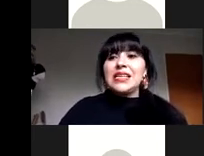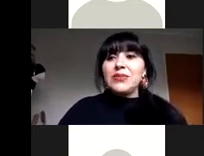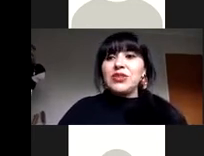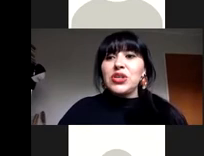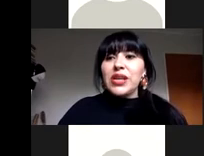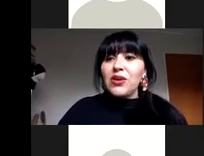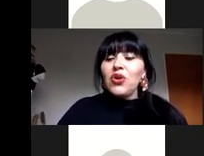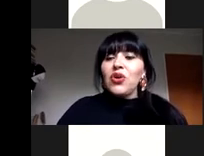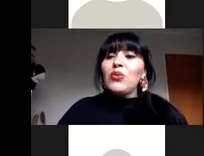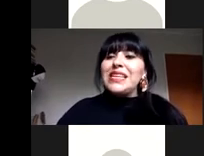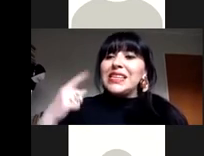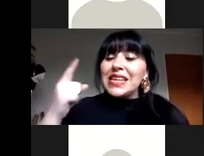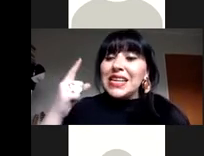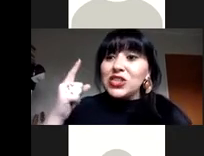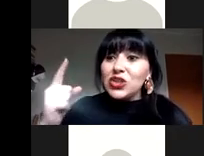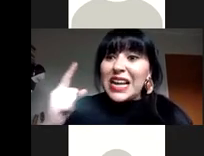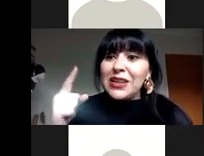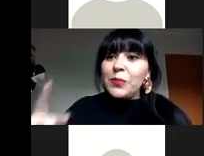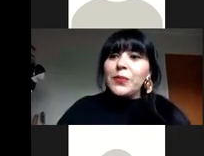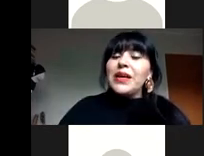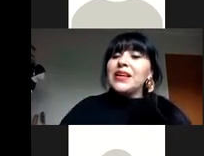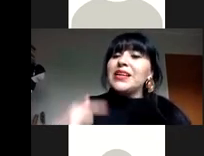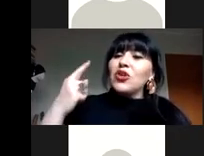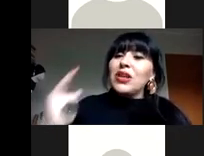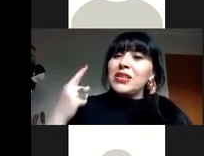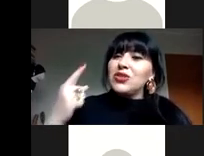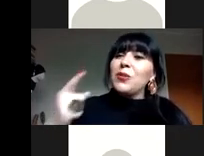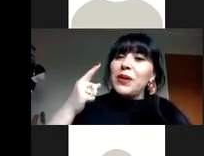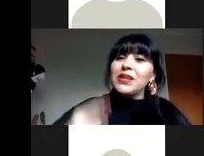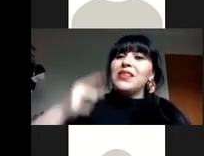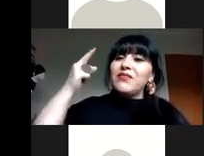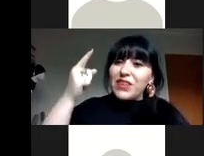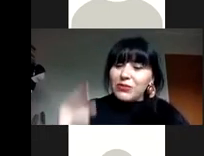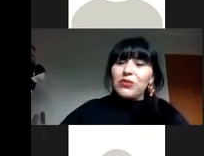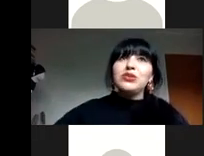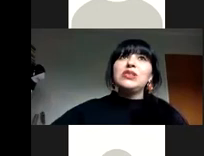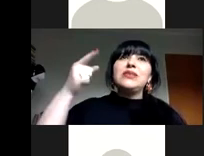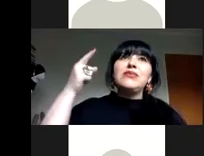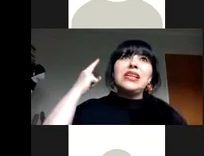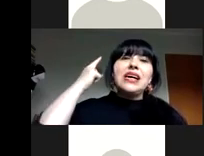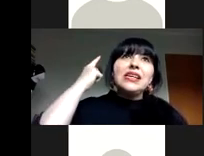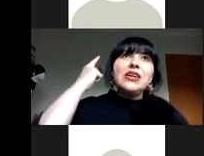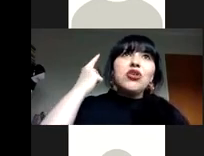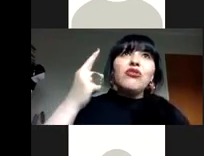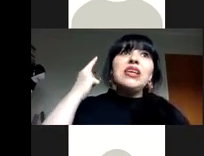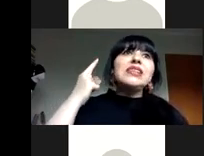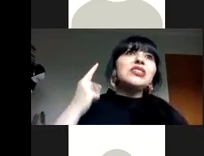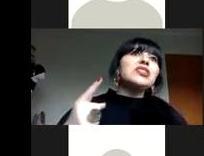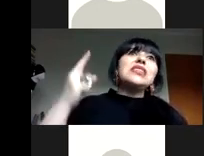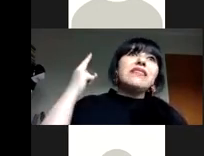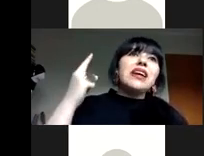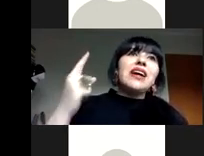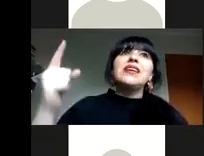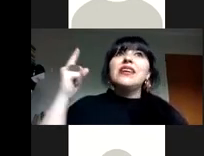día antes mencionado como el Día Internacional en que todas las naciones partes debemos y tenemos la obligación